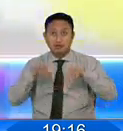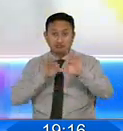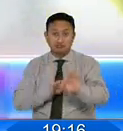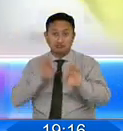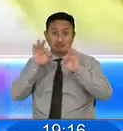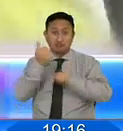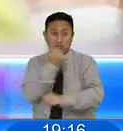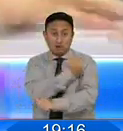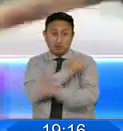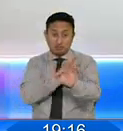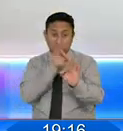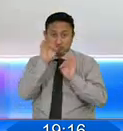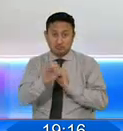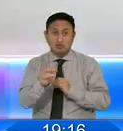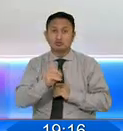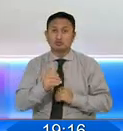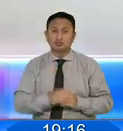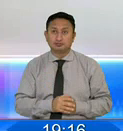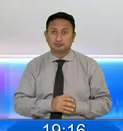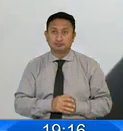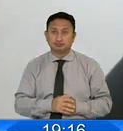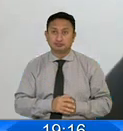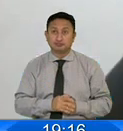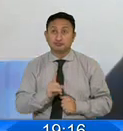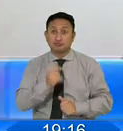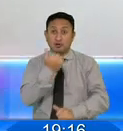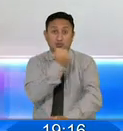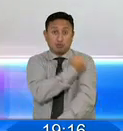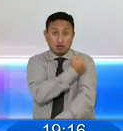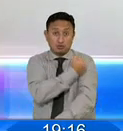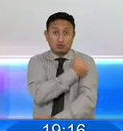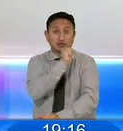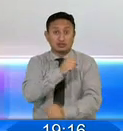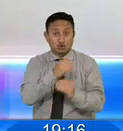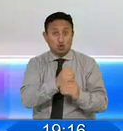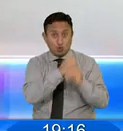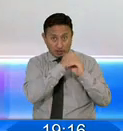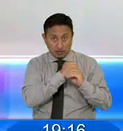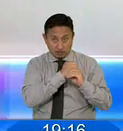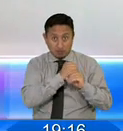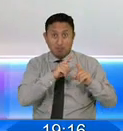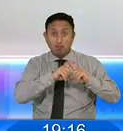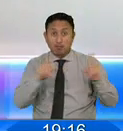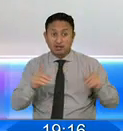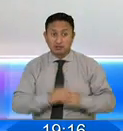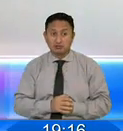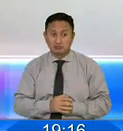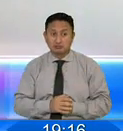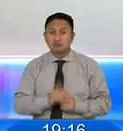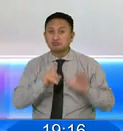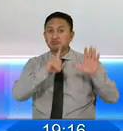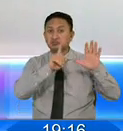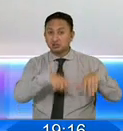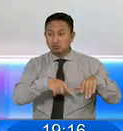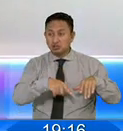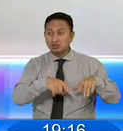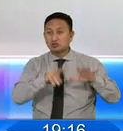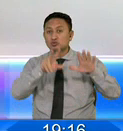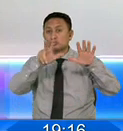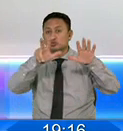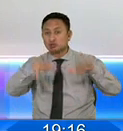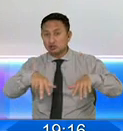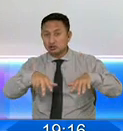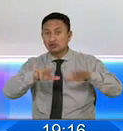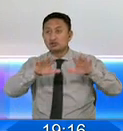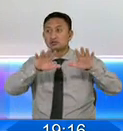por la vacuna la vacuna se debe poner pero no sabemos si tenemos que ponernos cada seis meses cada nueve meses cada año